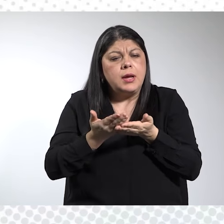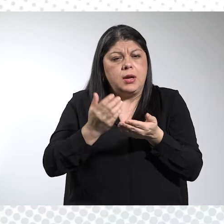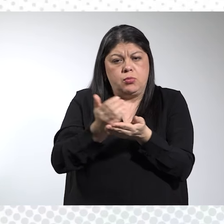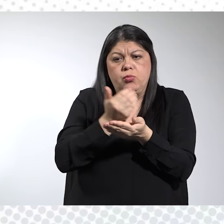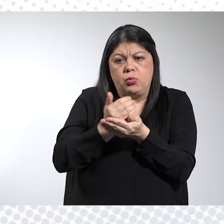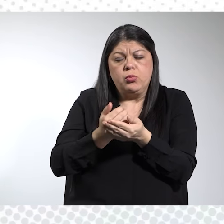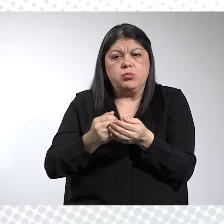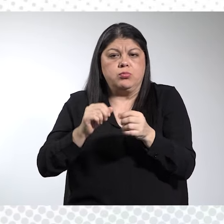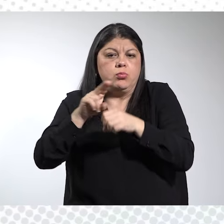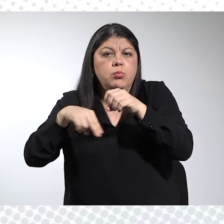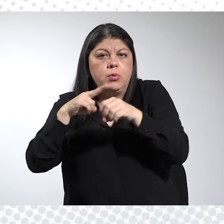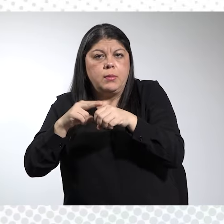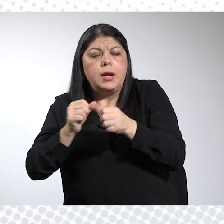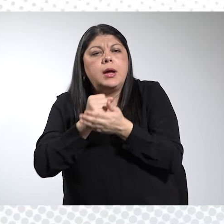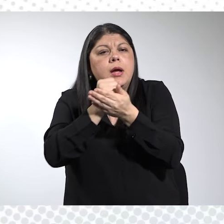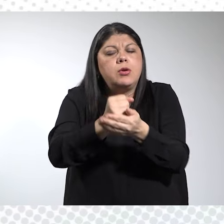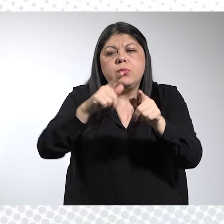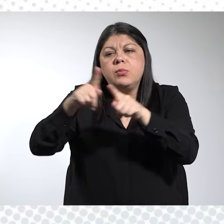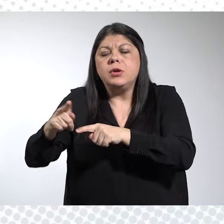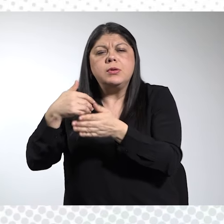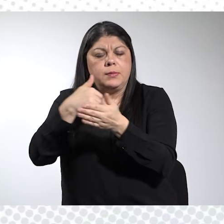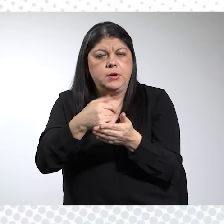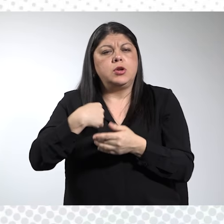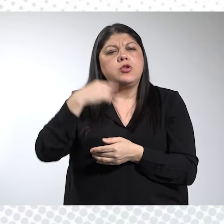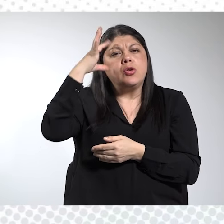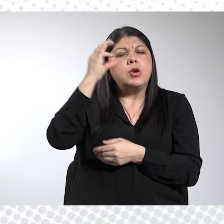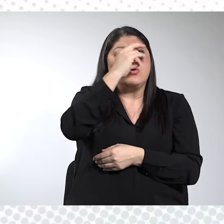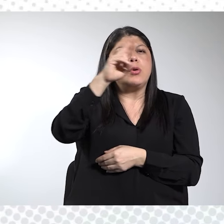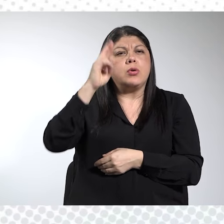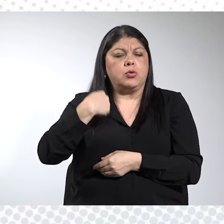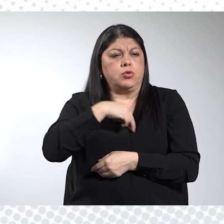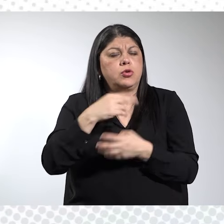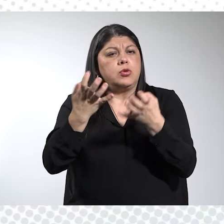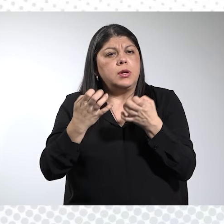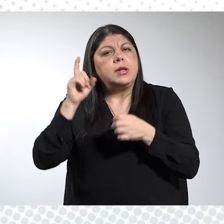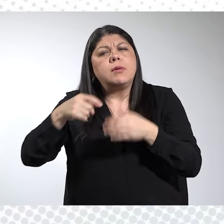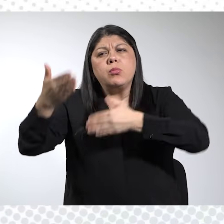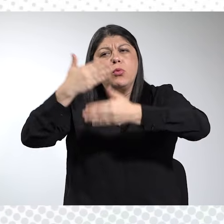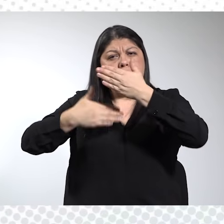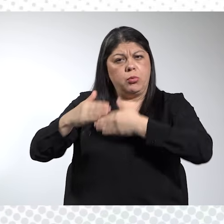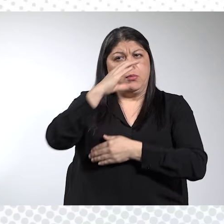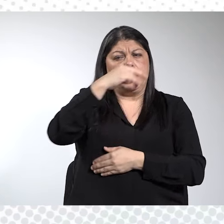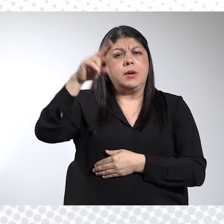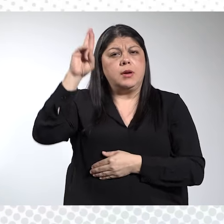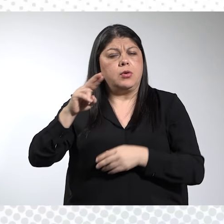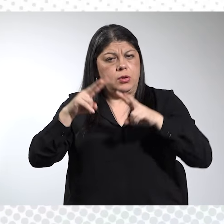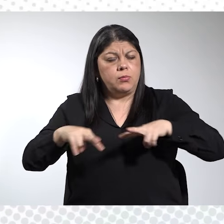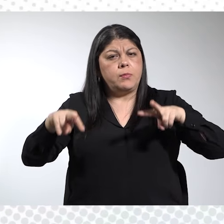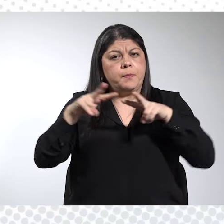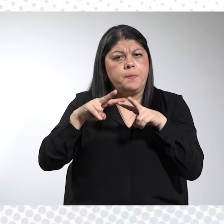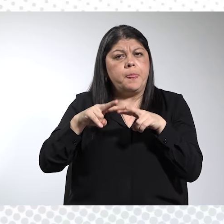recursos frescos para poder ayudar a las poblaciones vulnerables. Creo yo que esa es la Costa Rica que queremos. Queremos retornar a la Costa